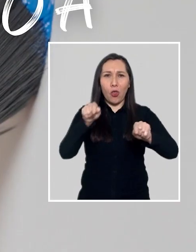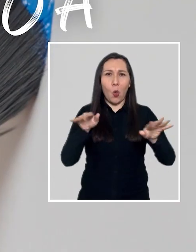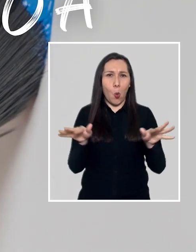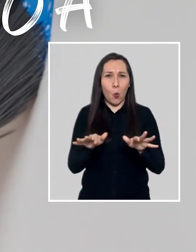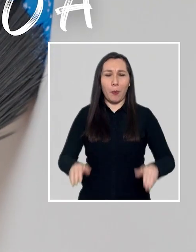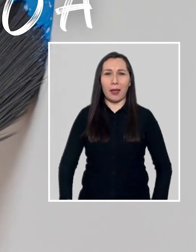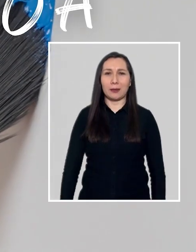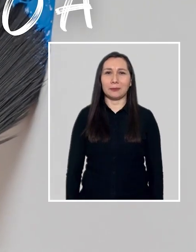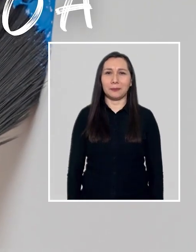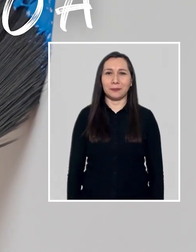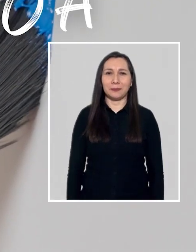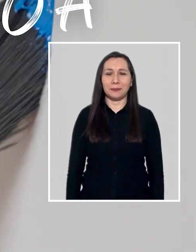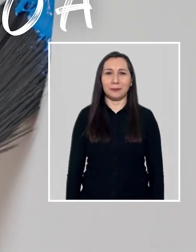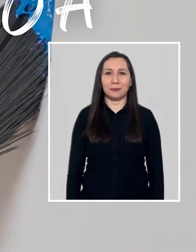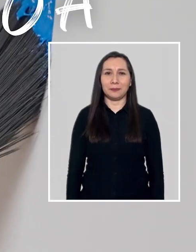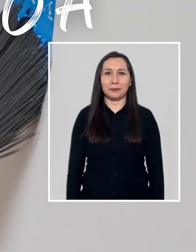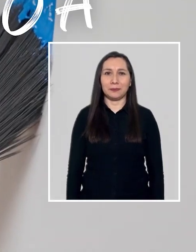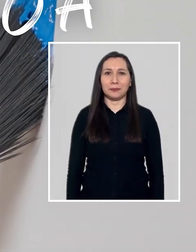hasta a toa.